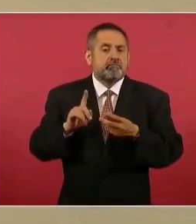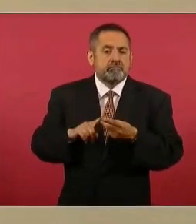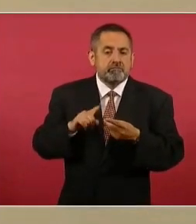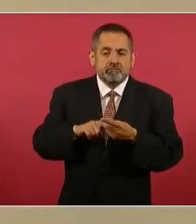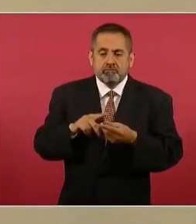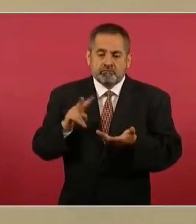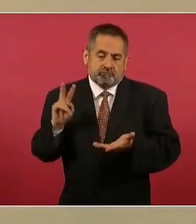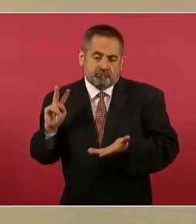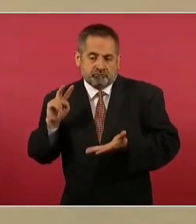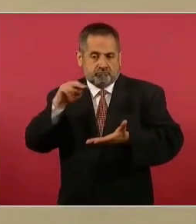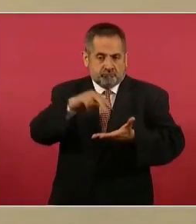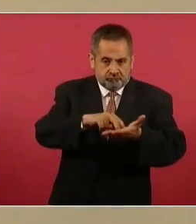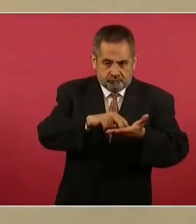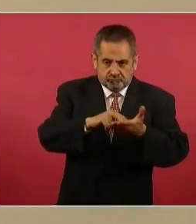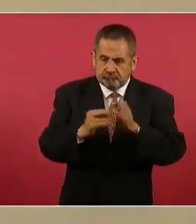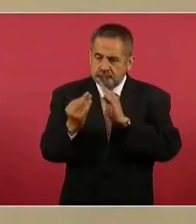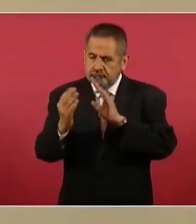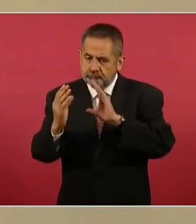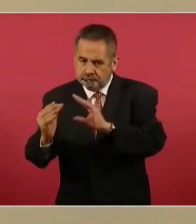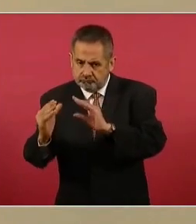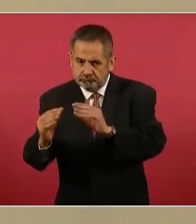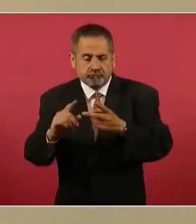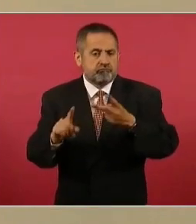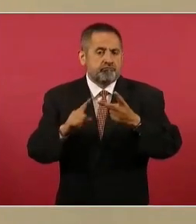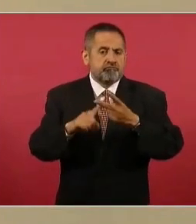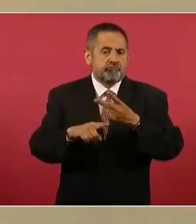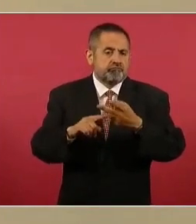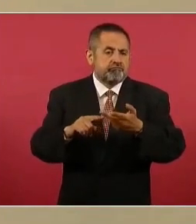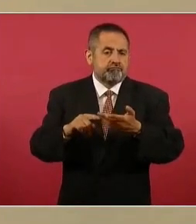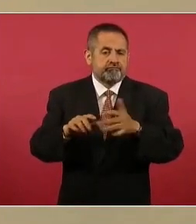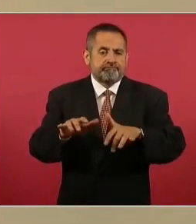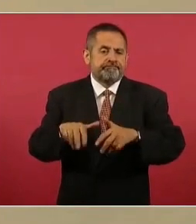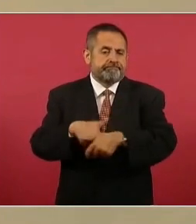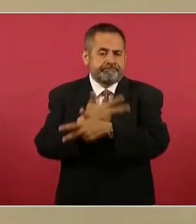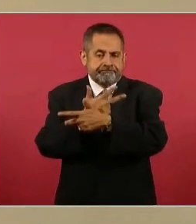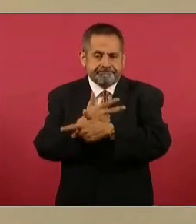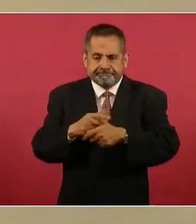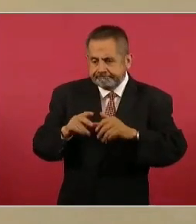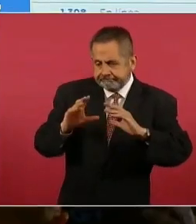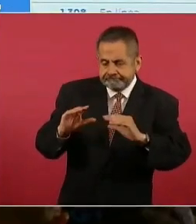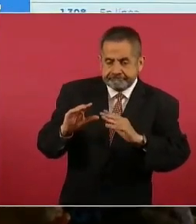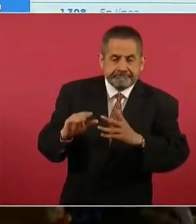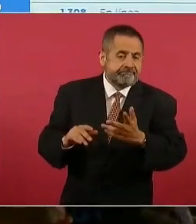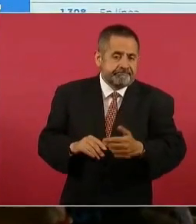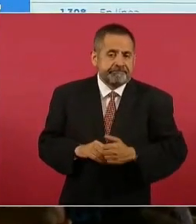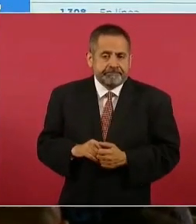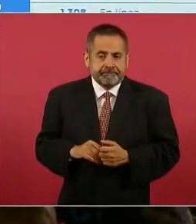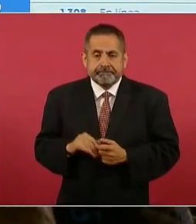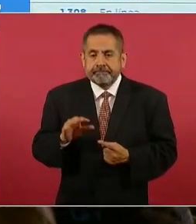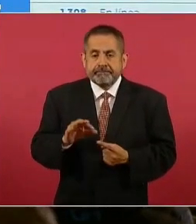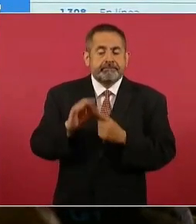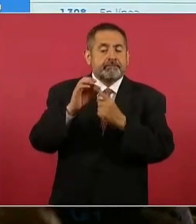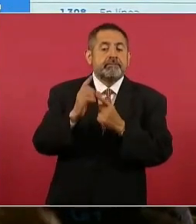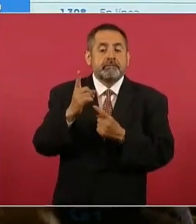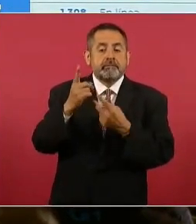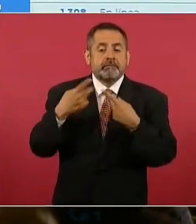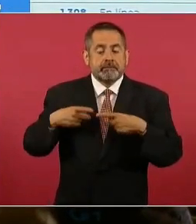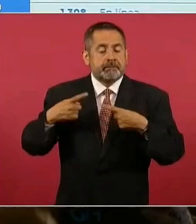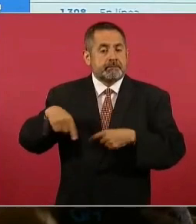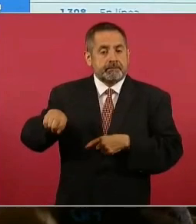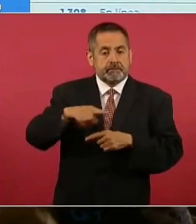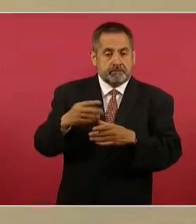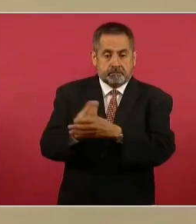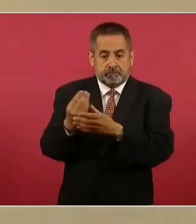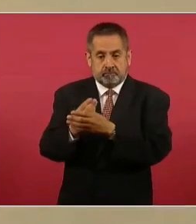presencial como en línea en este en esta ocasión destaca la participación de un elemento en un